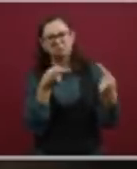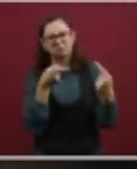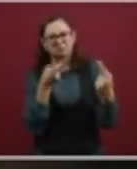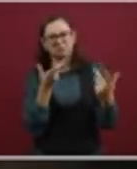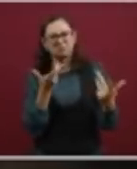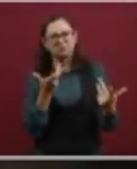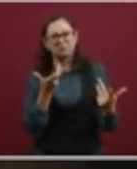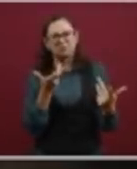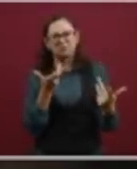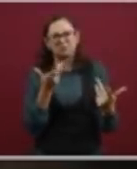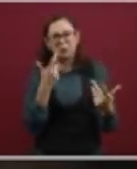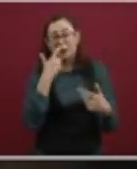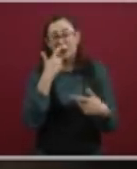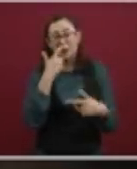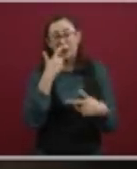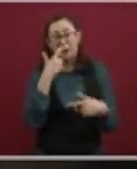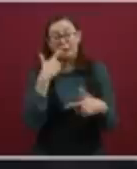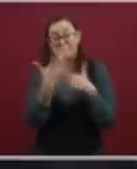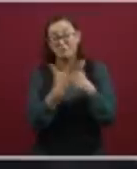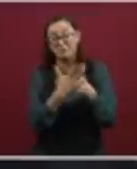entre Estados Unidos y China,